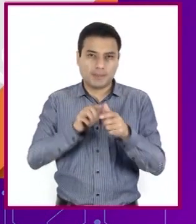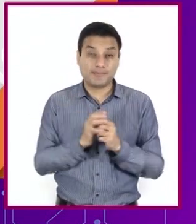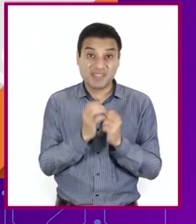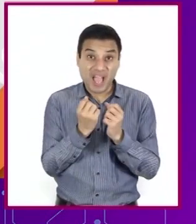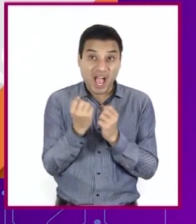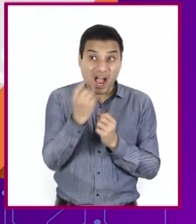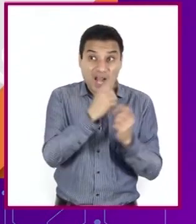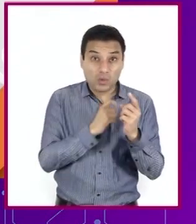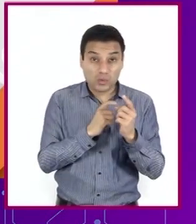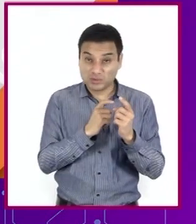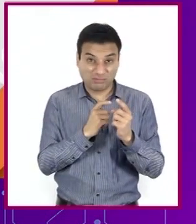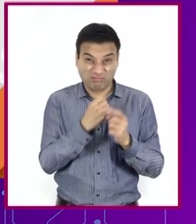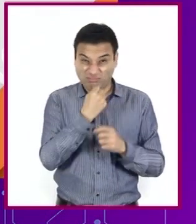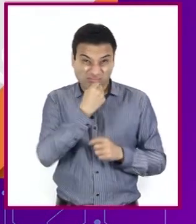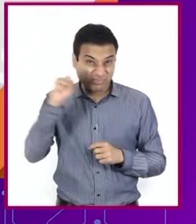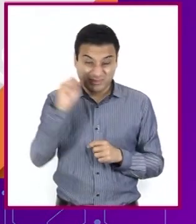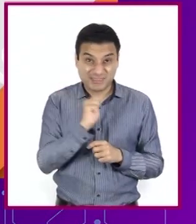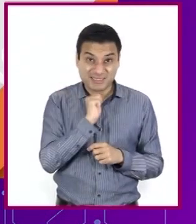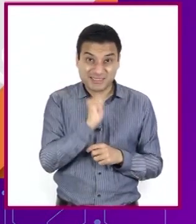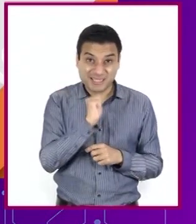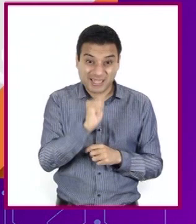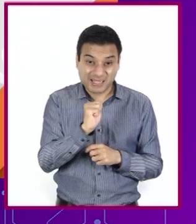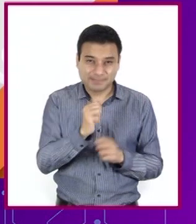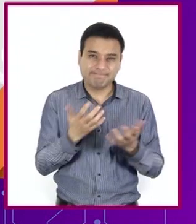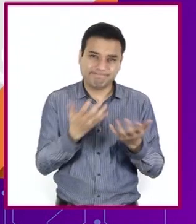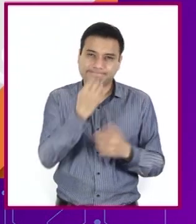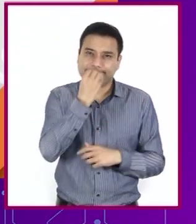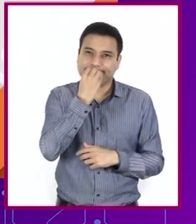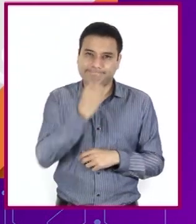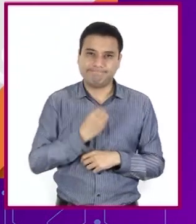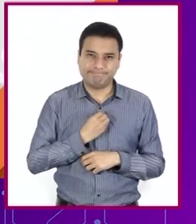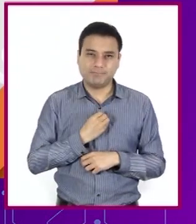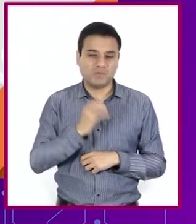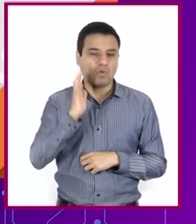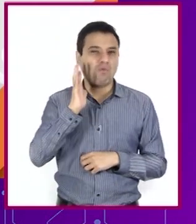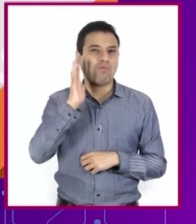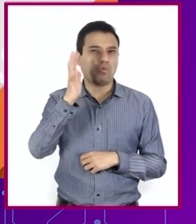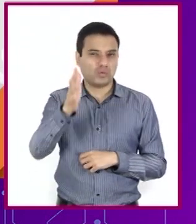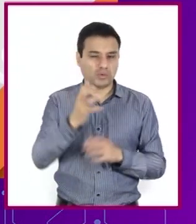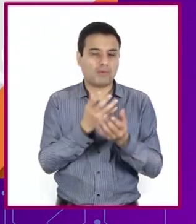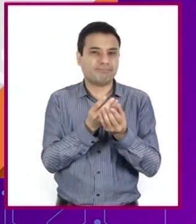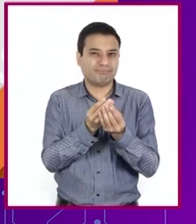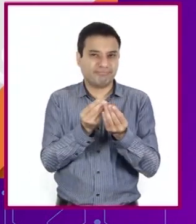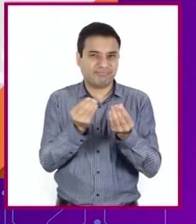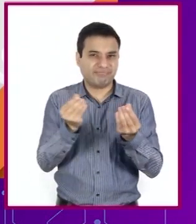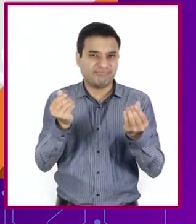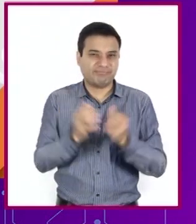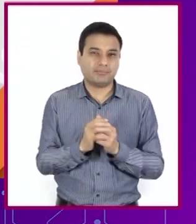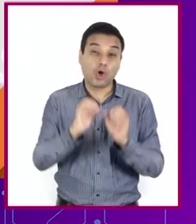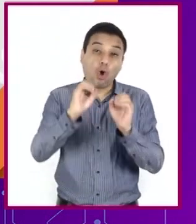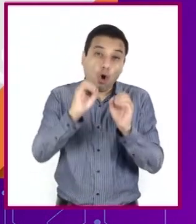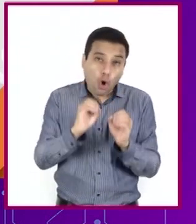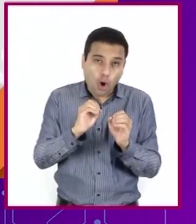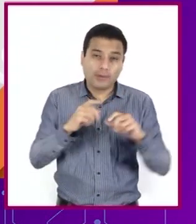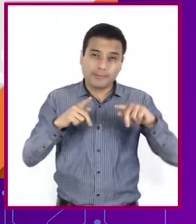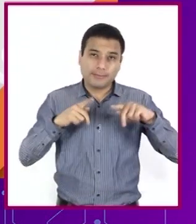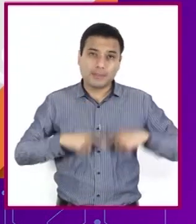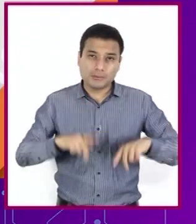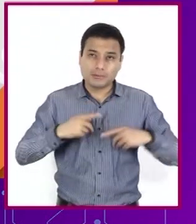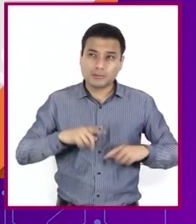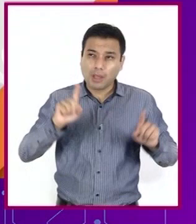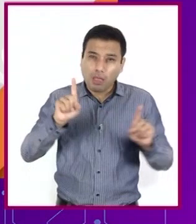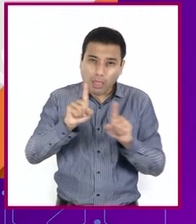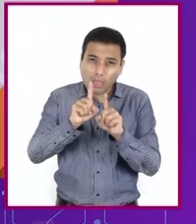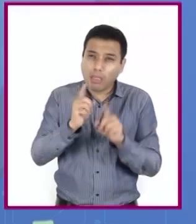carecen de estas cualidades estarían condicionadas a la extinción o a depender de otras. ¿Ustedes qué